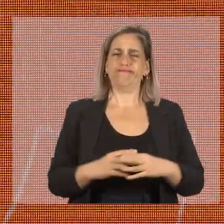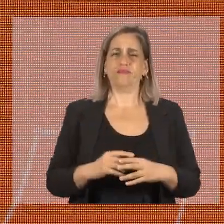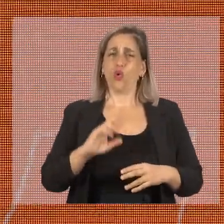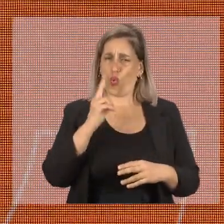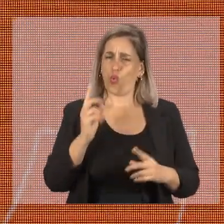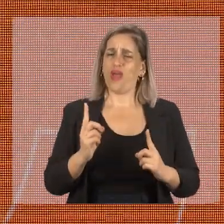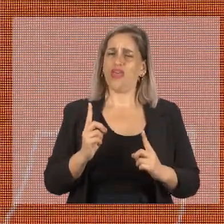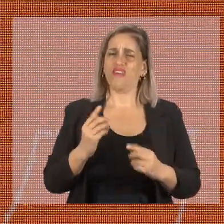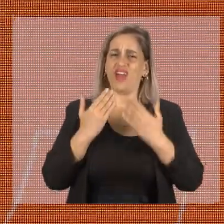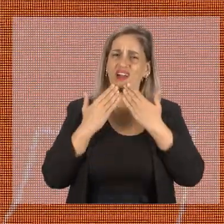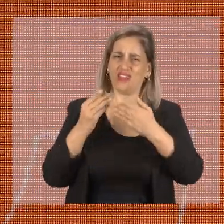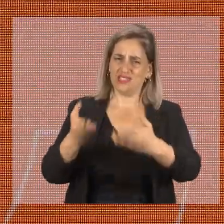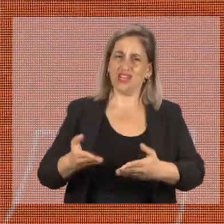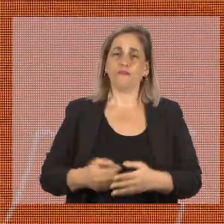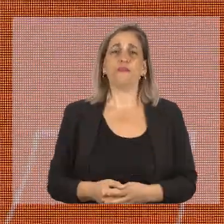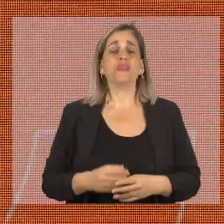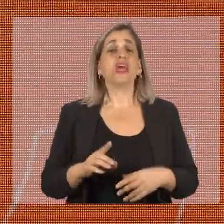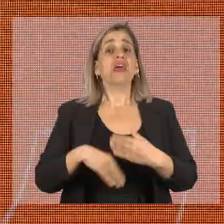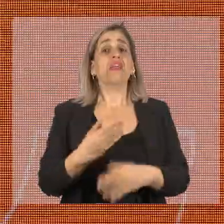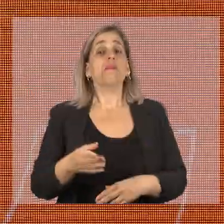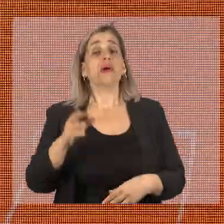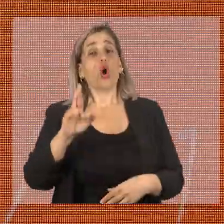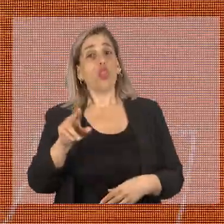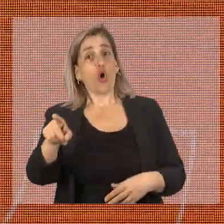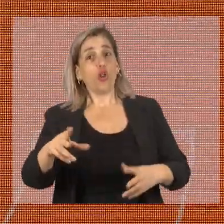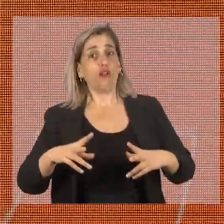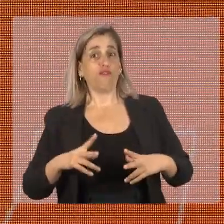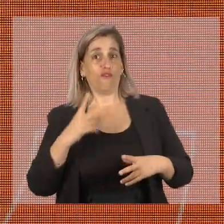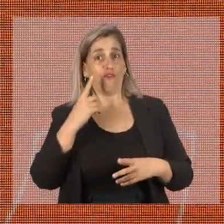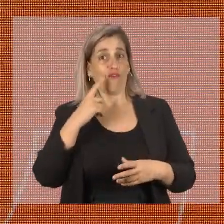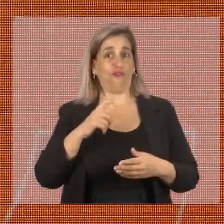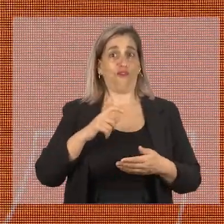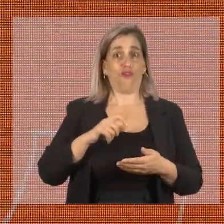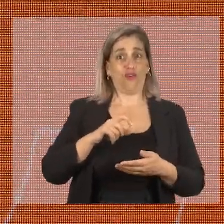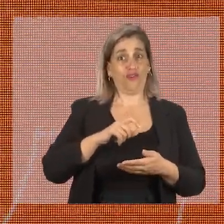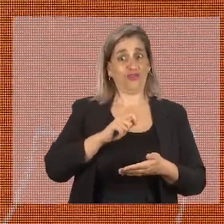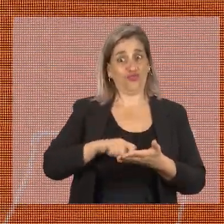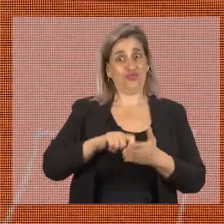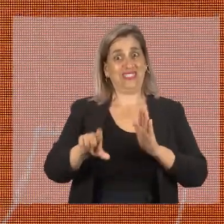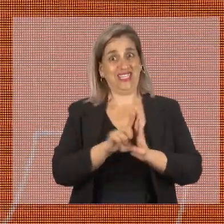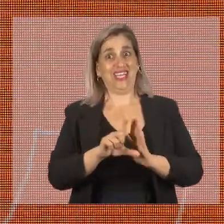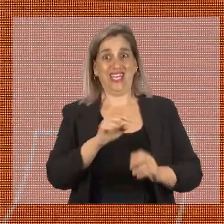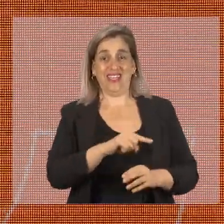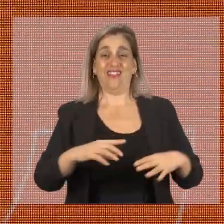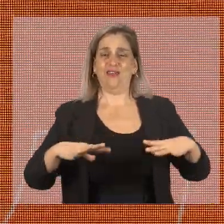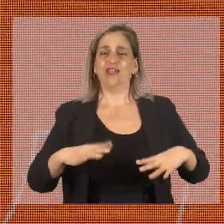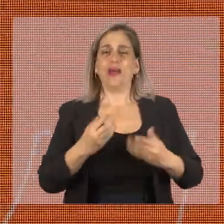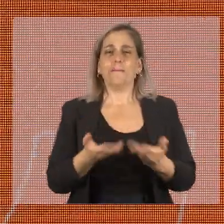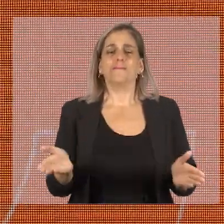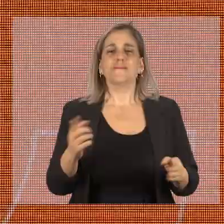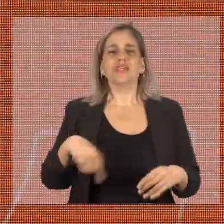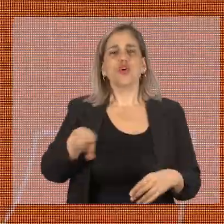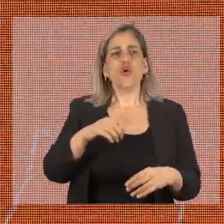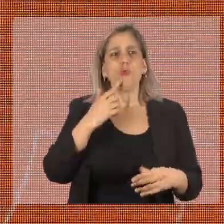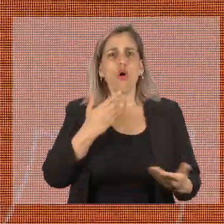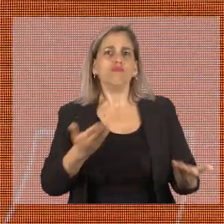Rodolfo y creo que el país tiene que estarlo. Y después que Rodolfo Saldain contó un poco de qué se trataba, empezó la